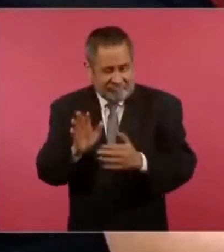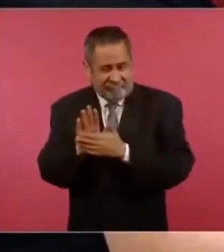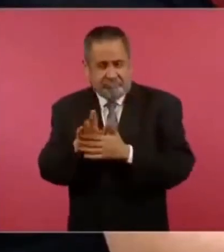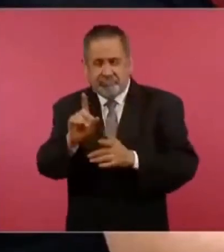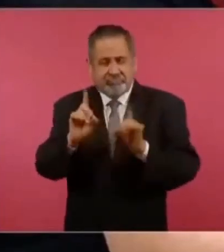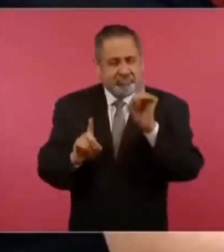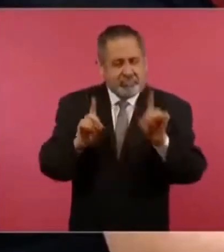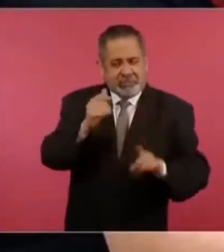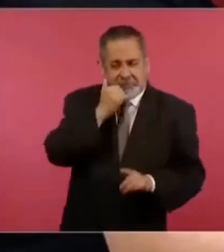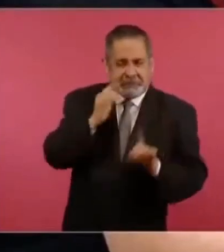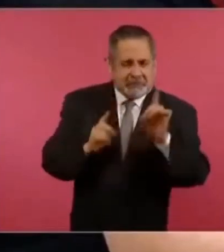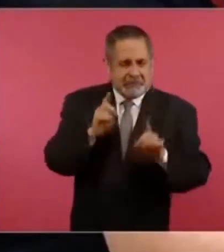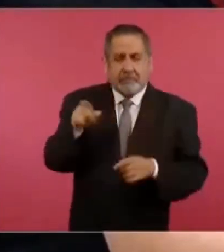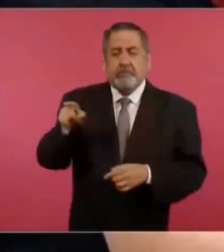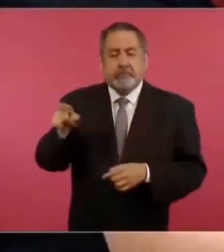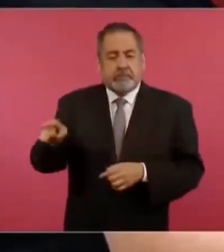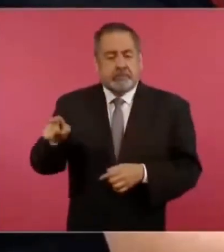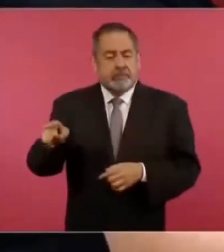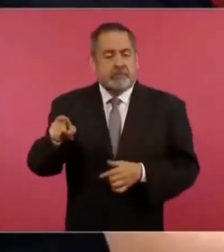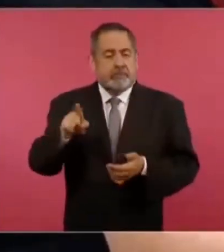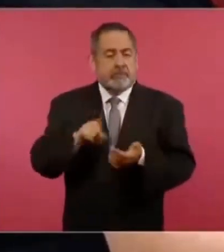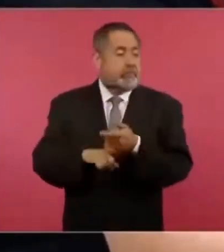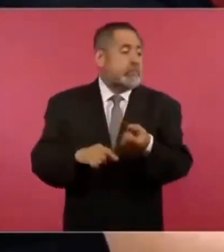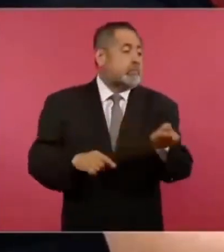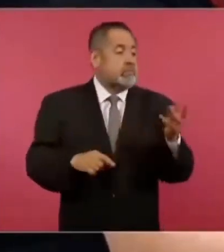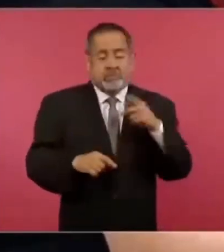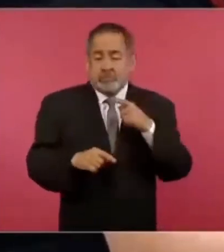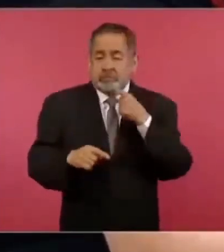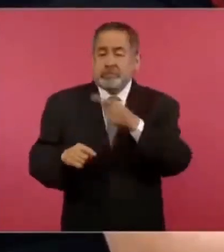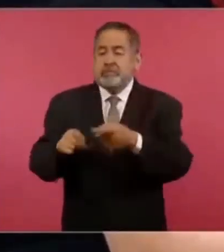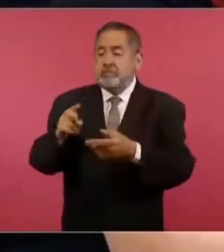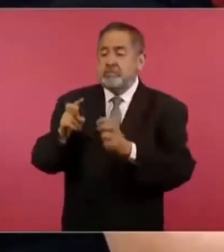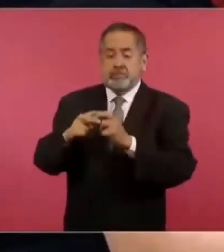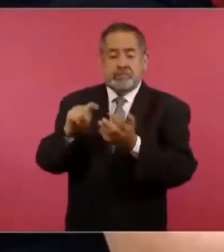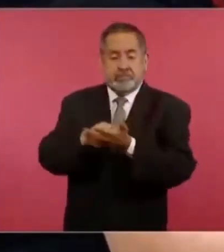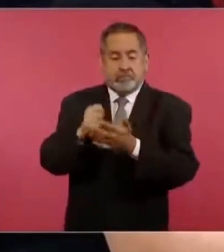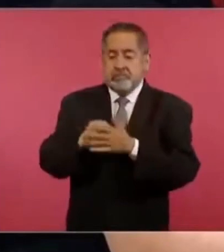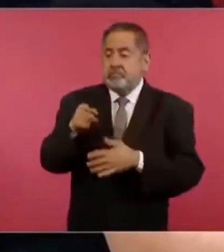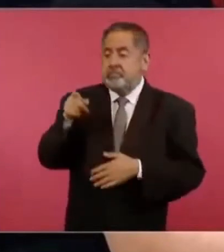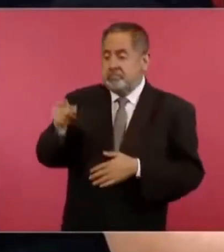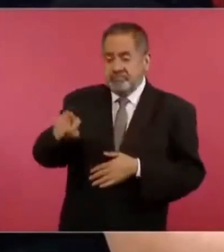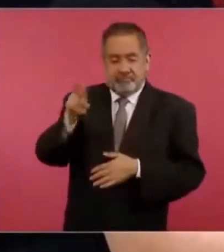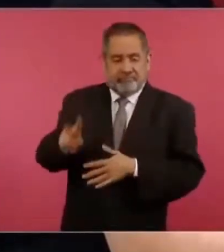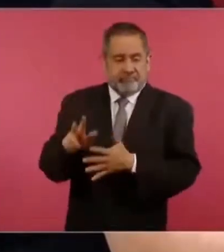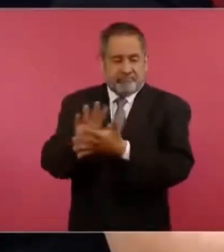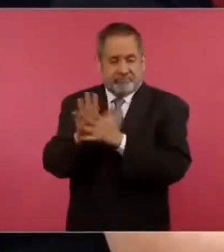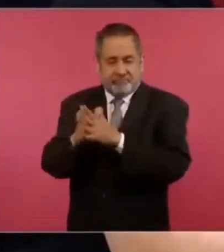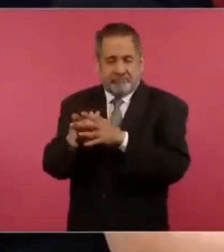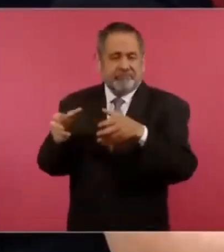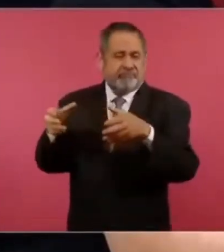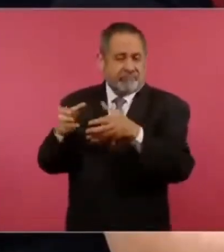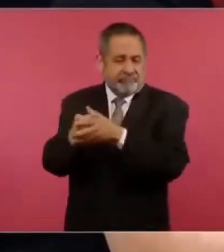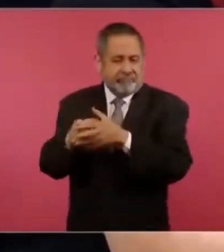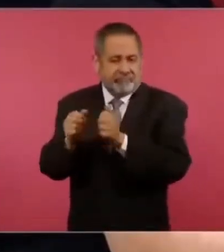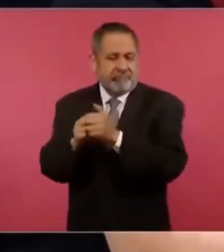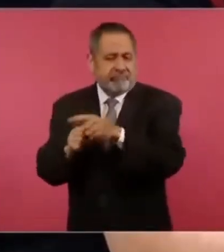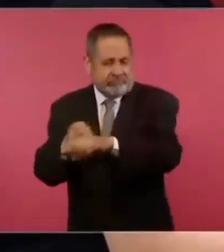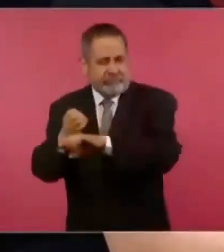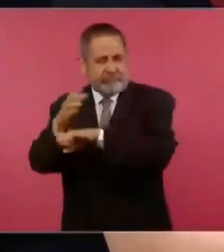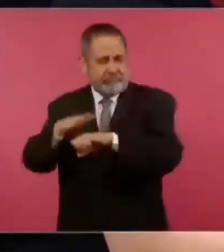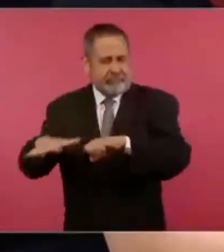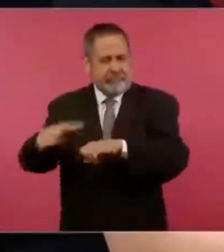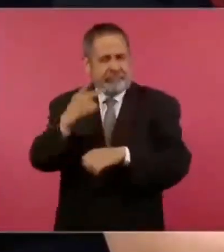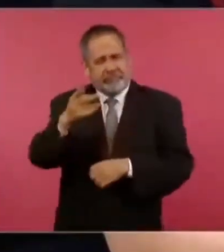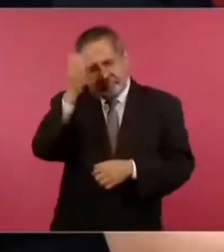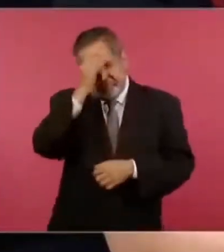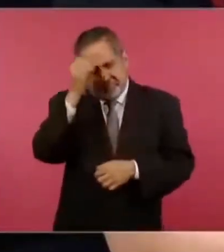sospechas razonables de que el mandatario, como asegura a la oposición en Tamaulipas, está vinculado a células criminales en el estado, y cuál sería su